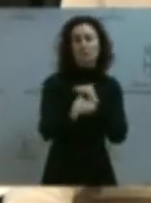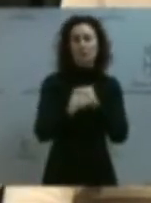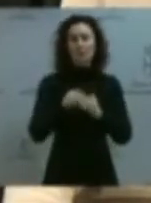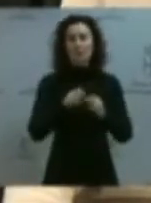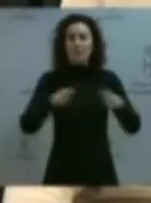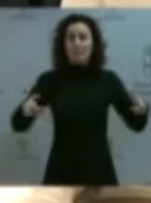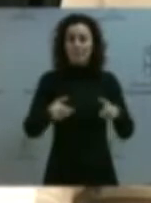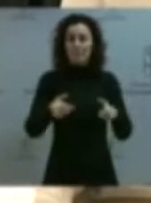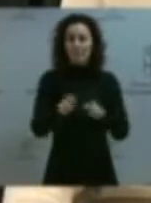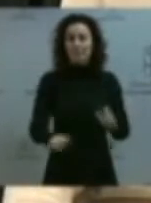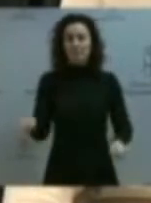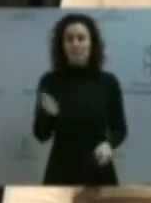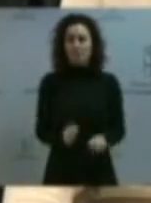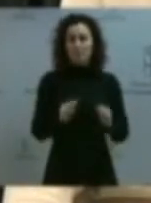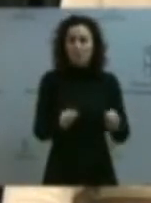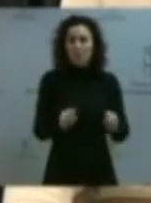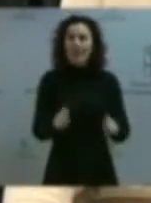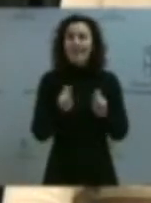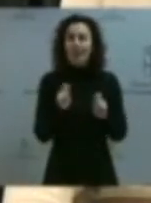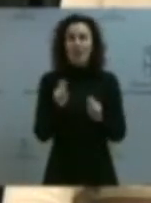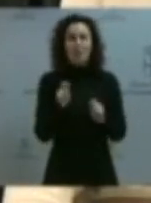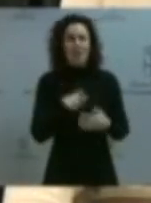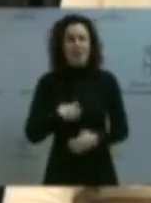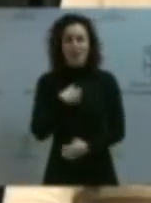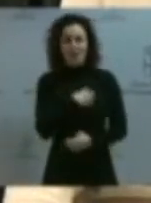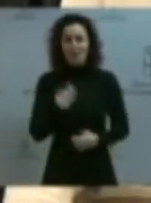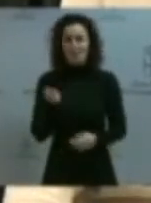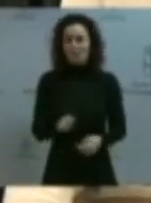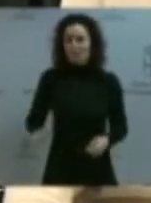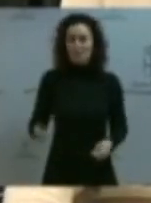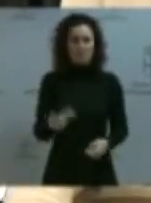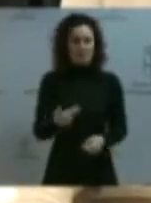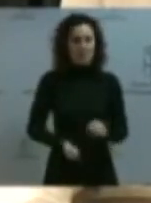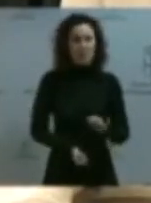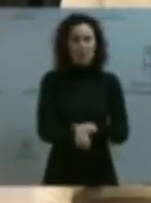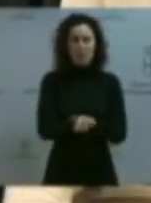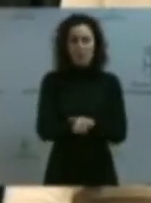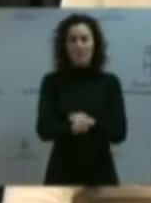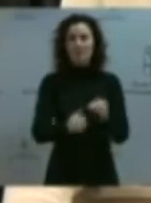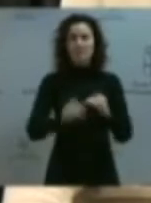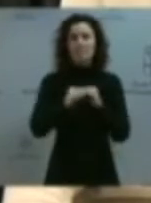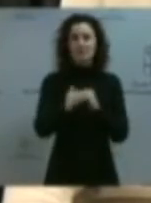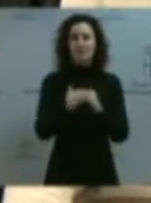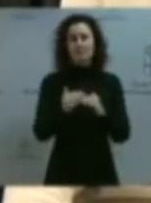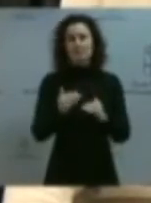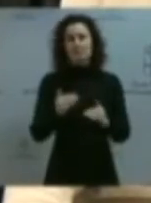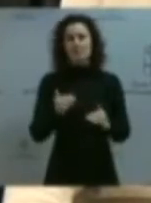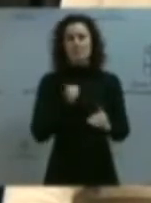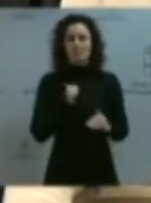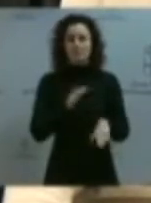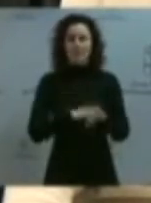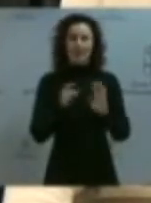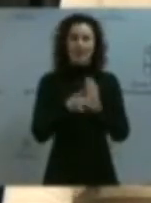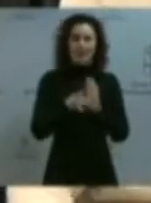de los profesionales y asegurando la igualdad de oportunidad, a la vez que se garantiza la calidad en el empleo, a la vez también que los